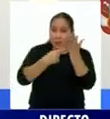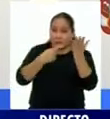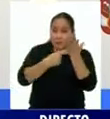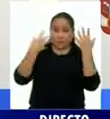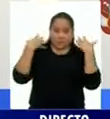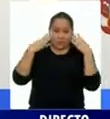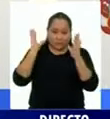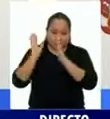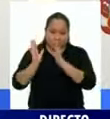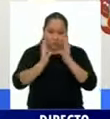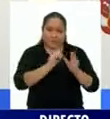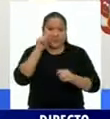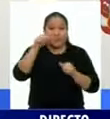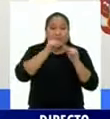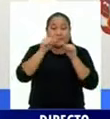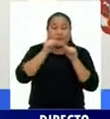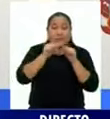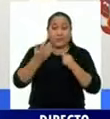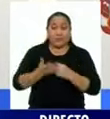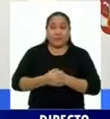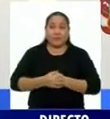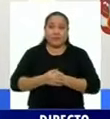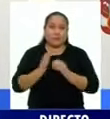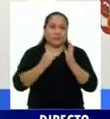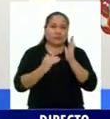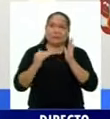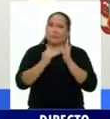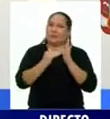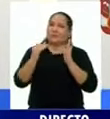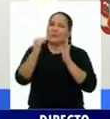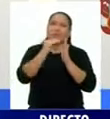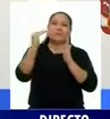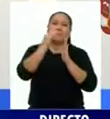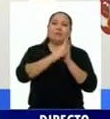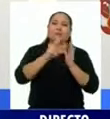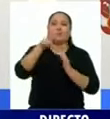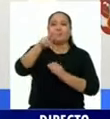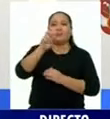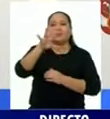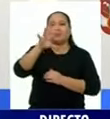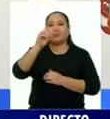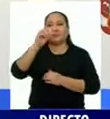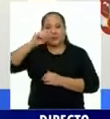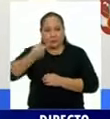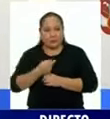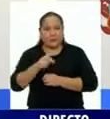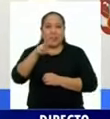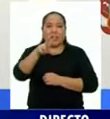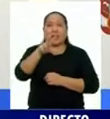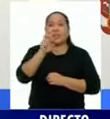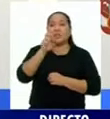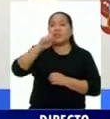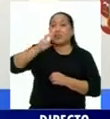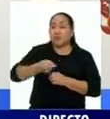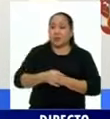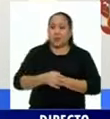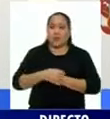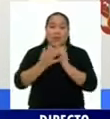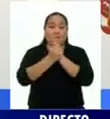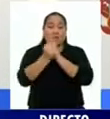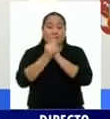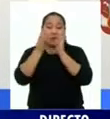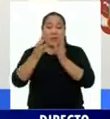desarrollado, esas cifras van a subir a 250.000, 300.000. Nuestros expertos